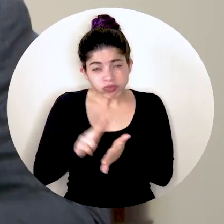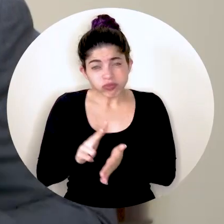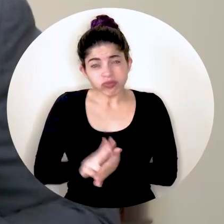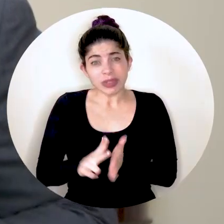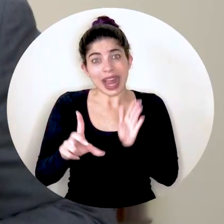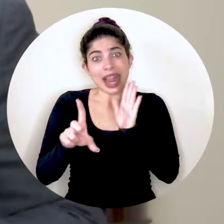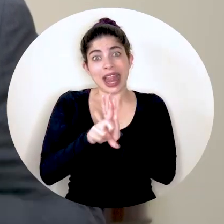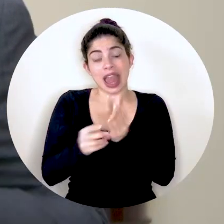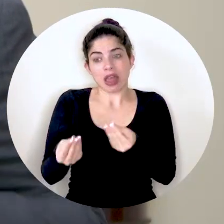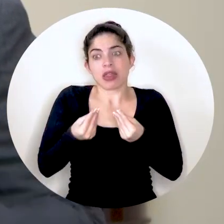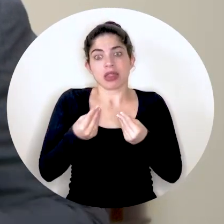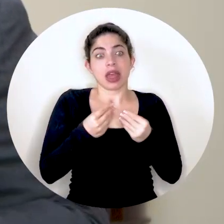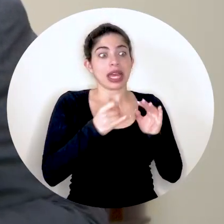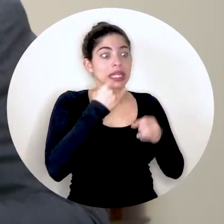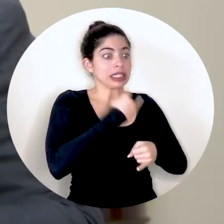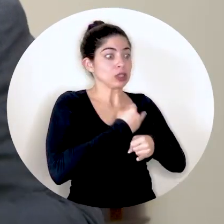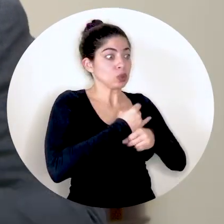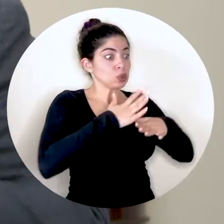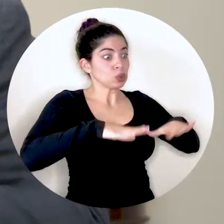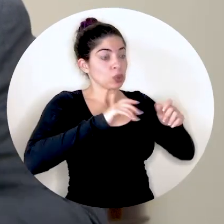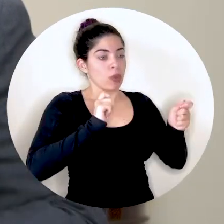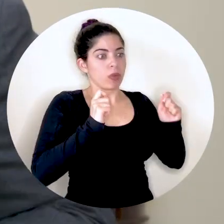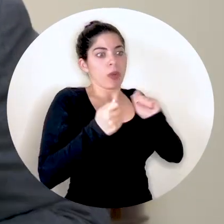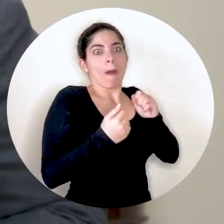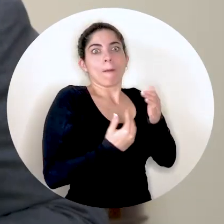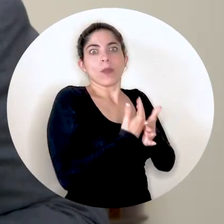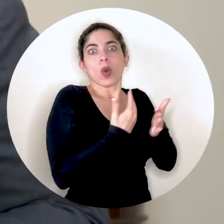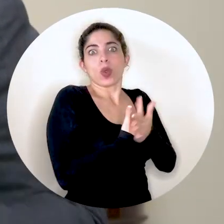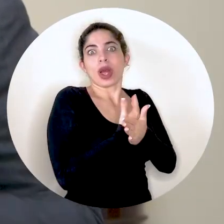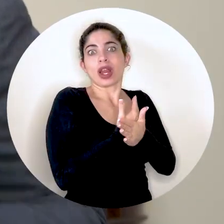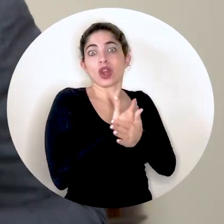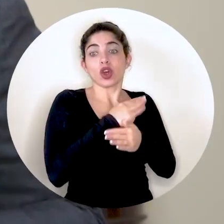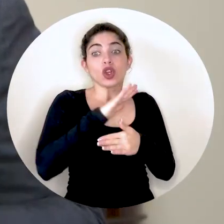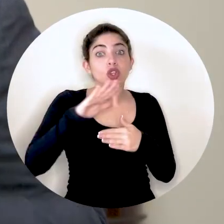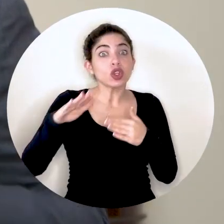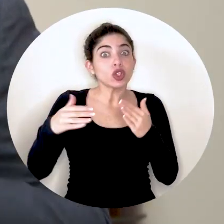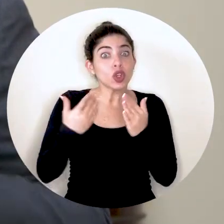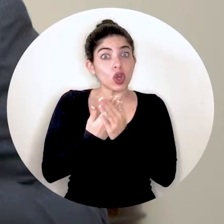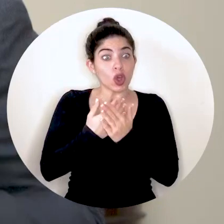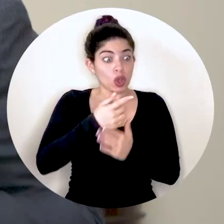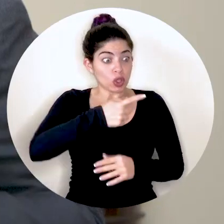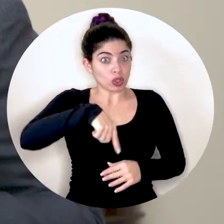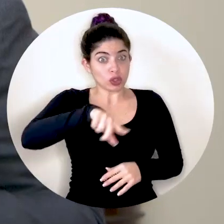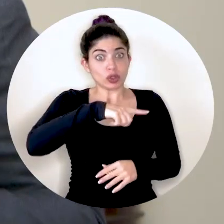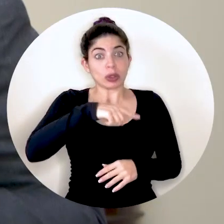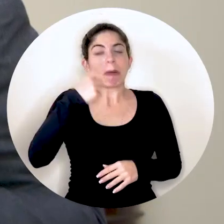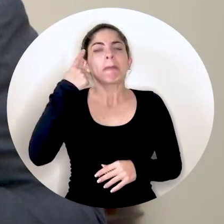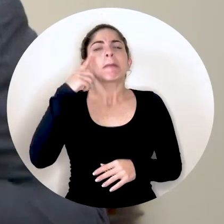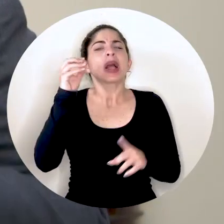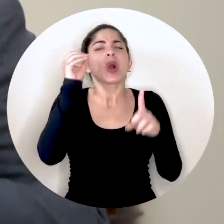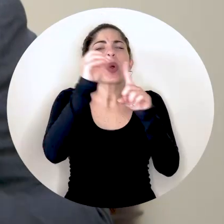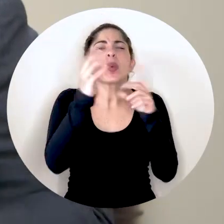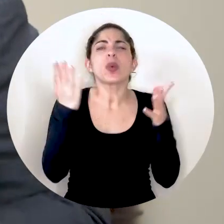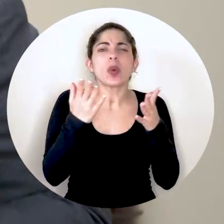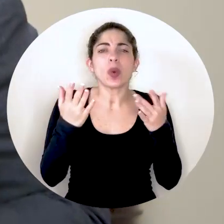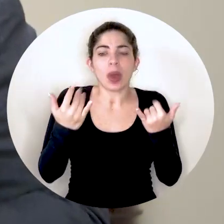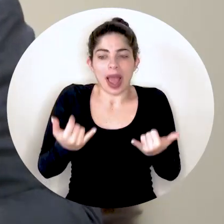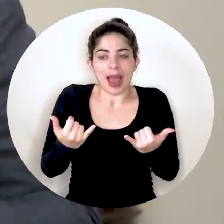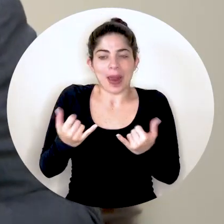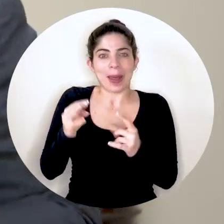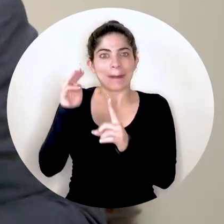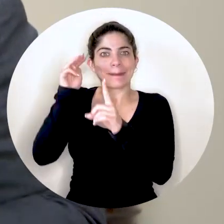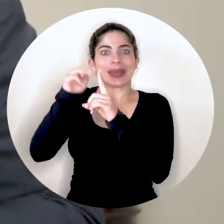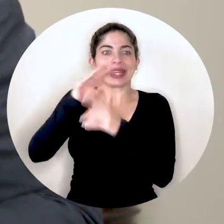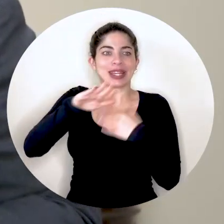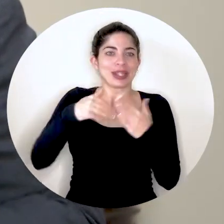aprobaron leyes que modernizaron nuestra institucionalidad, todas estas para llegar a